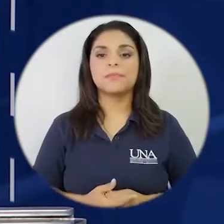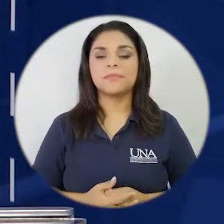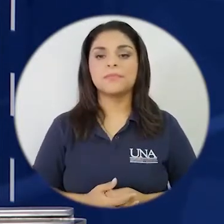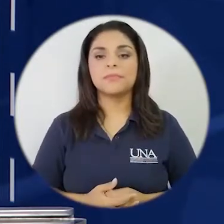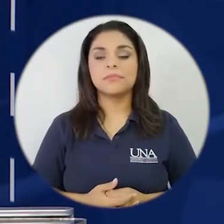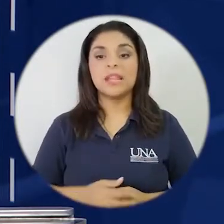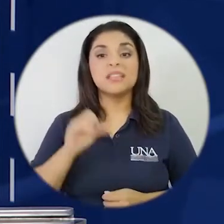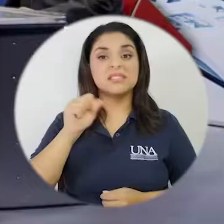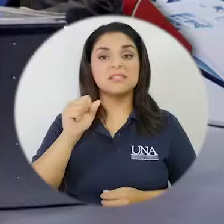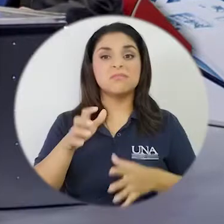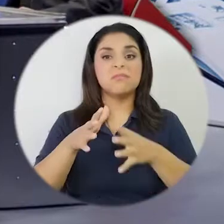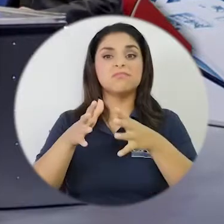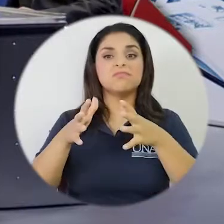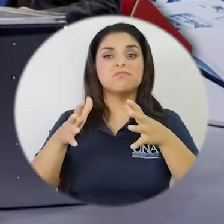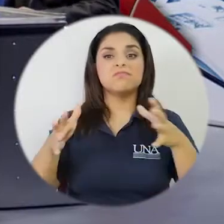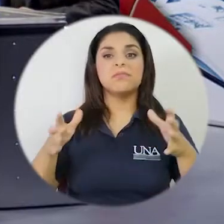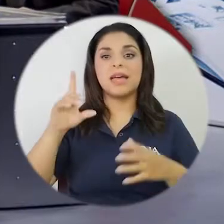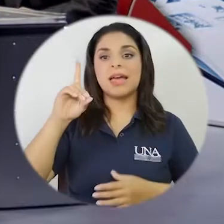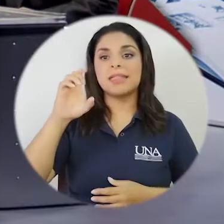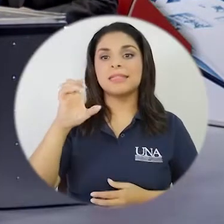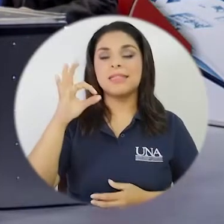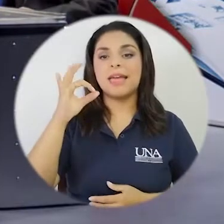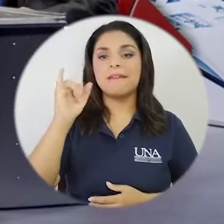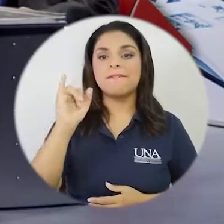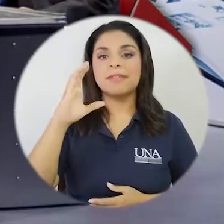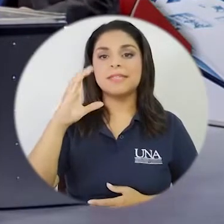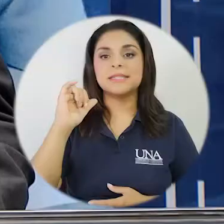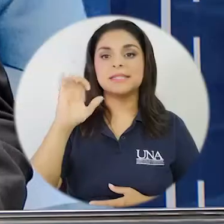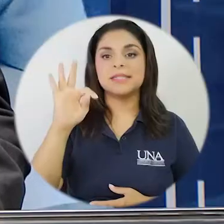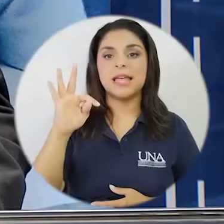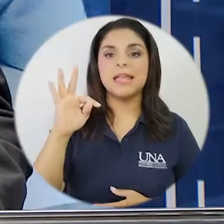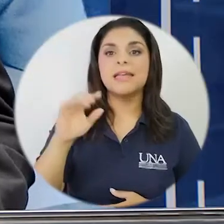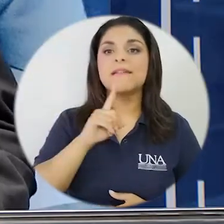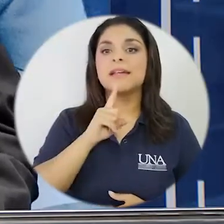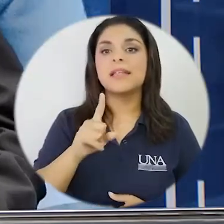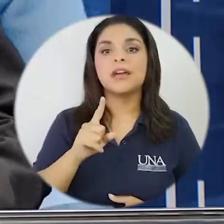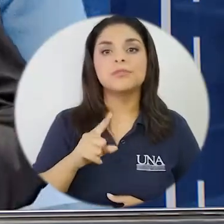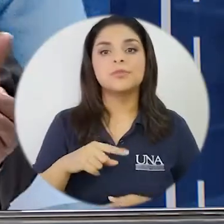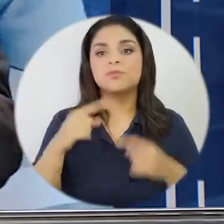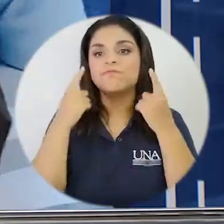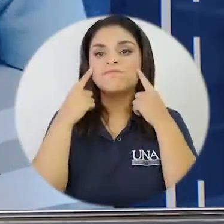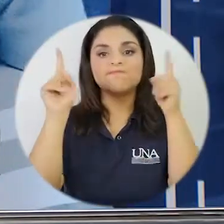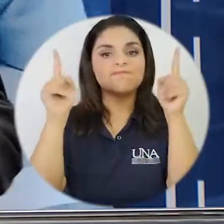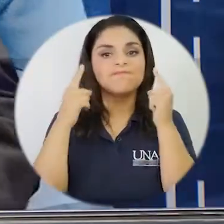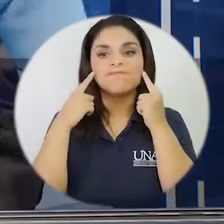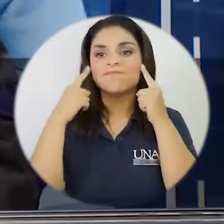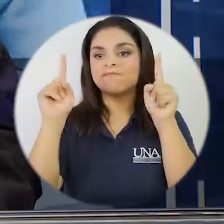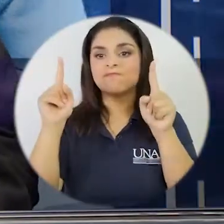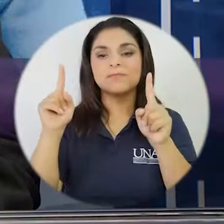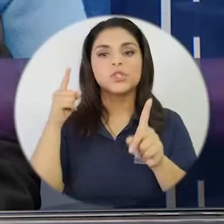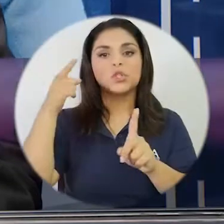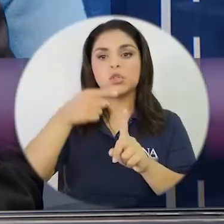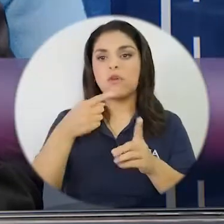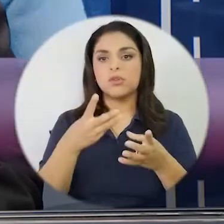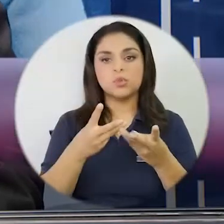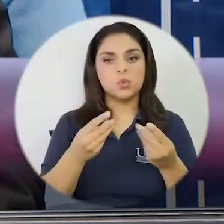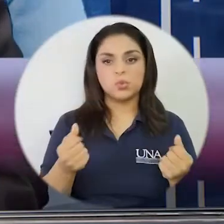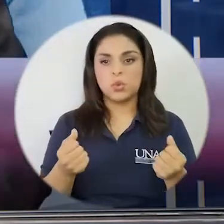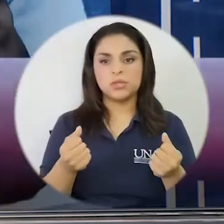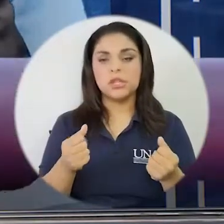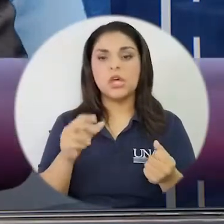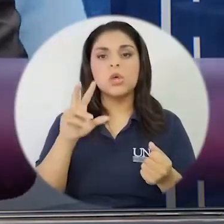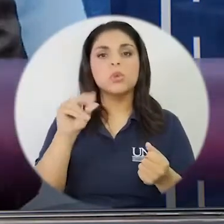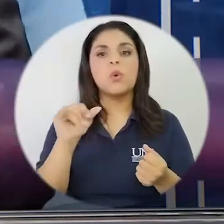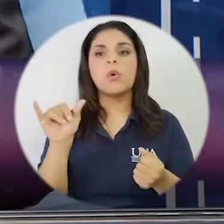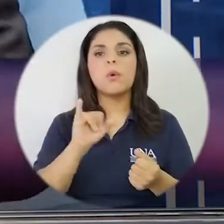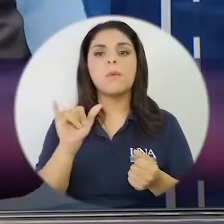va incrementando el déficit y definitivamente no estamos alcanzándonos en cuanto a soluciones.